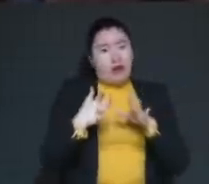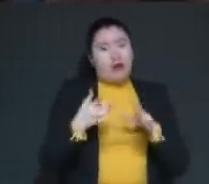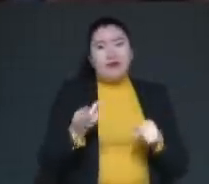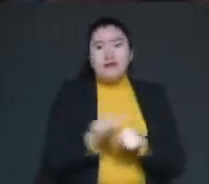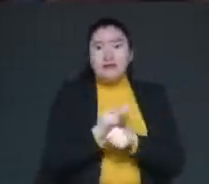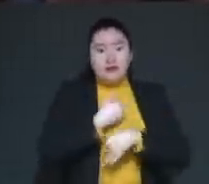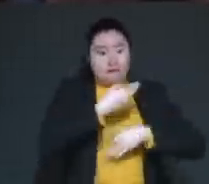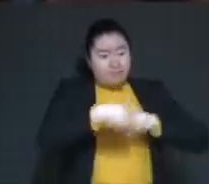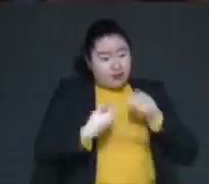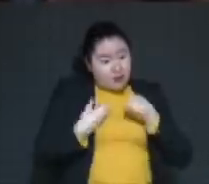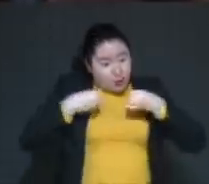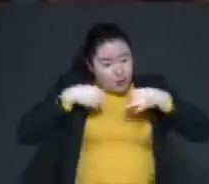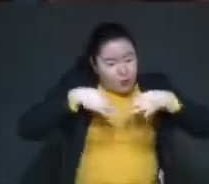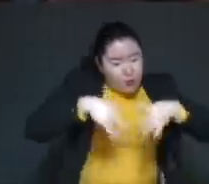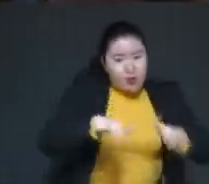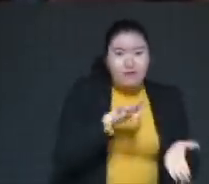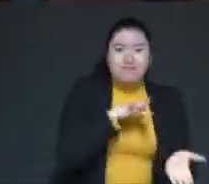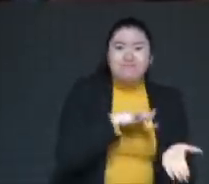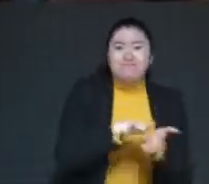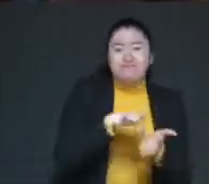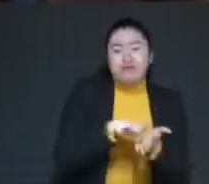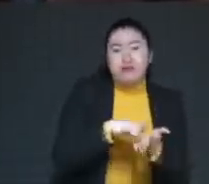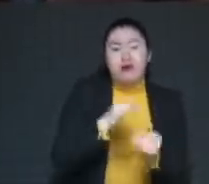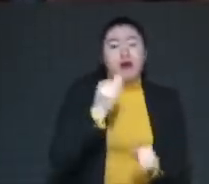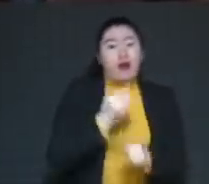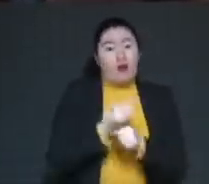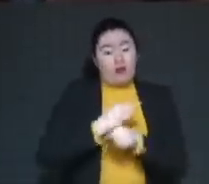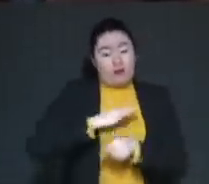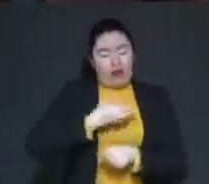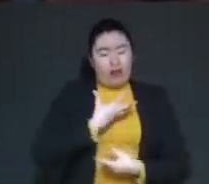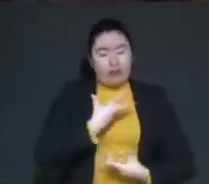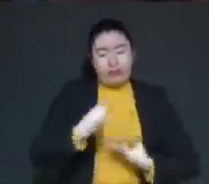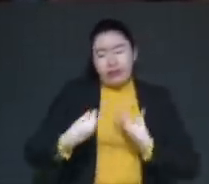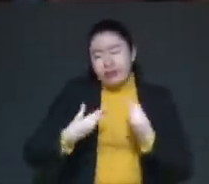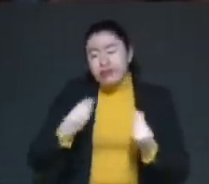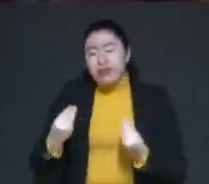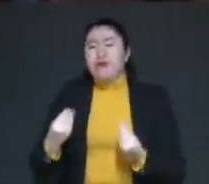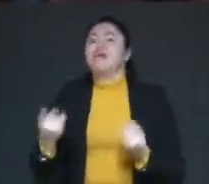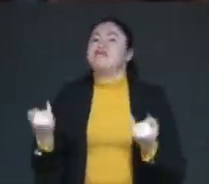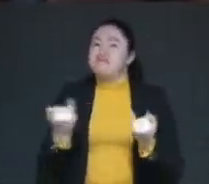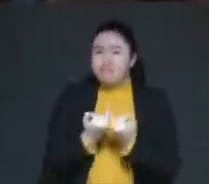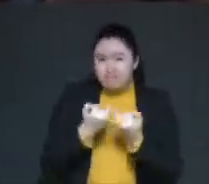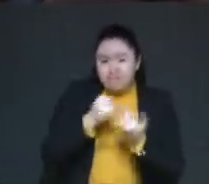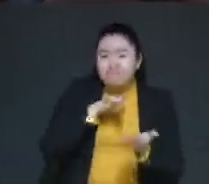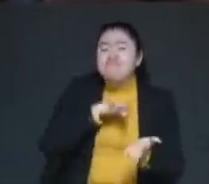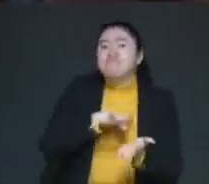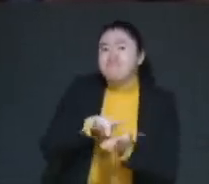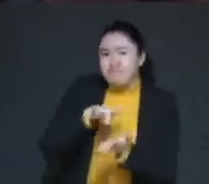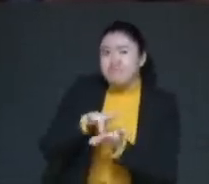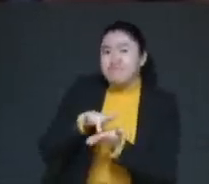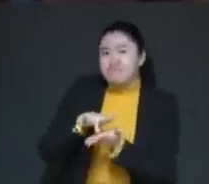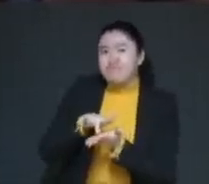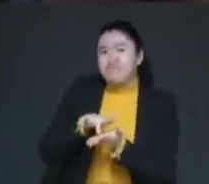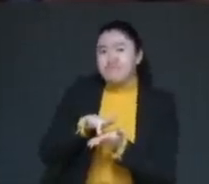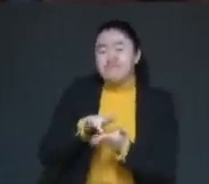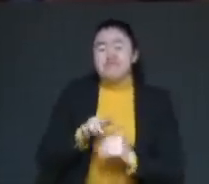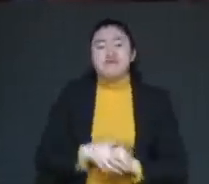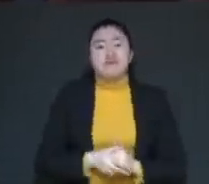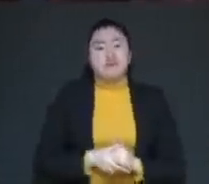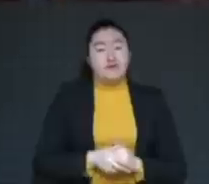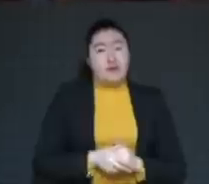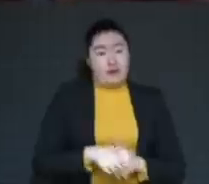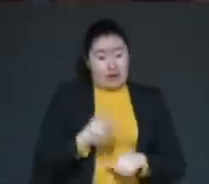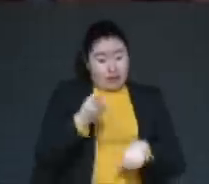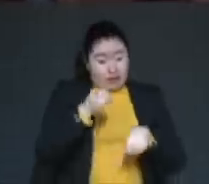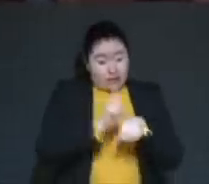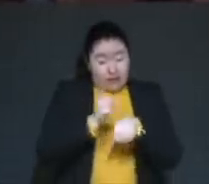distinta, pero nos apoyamos entre todos para poder salir adelante. A veces esto no se ve en la vida cotidiana y esto es lo que